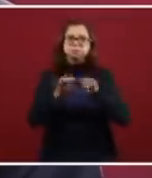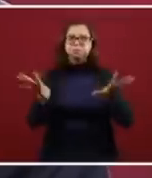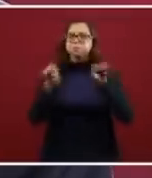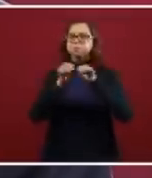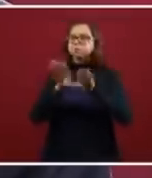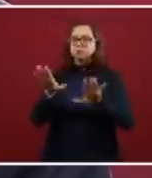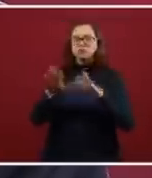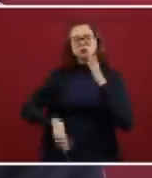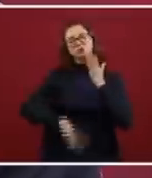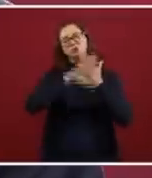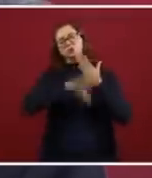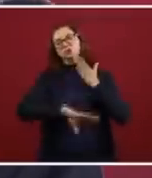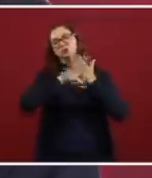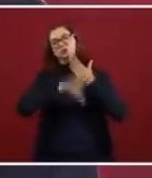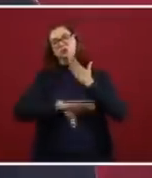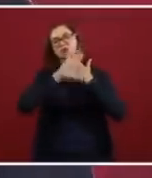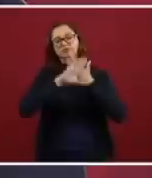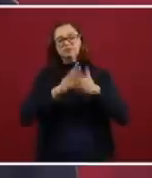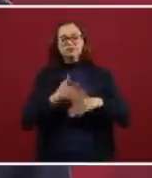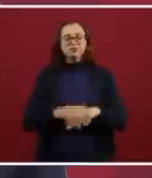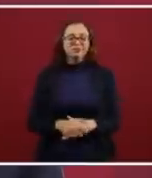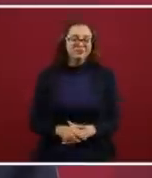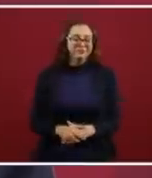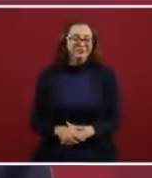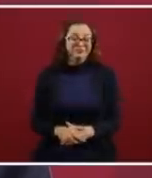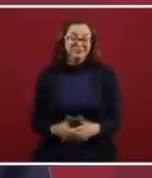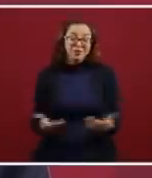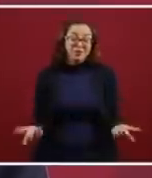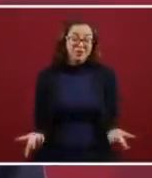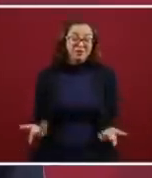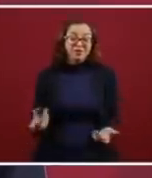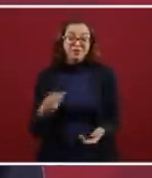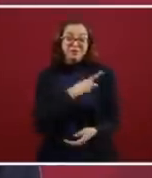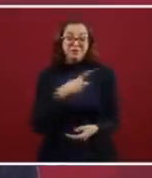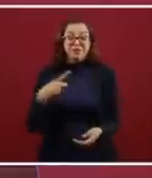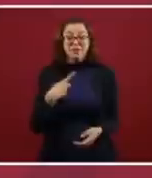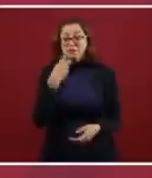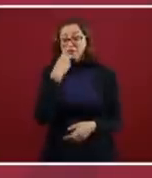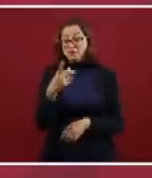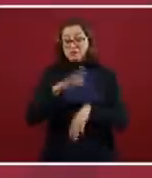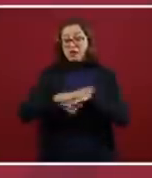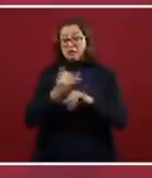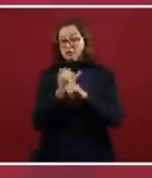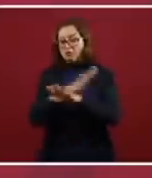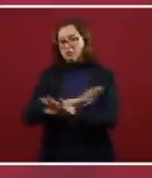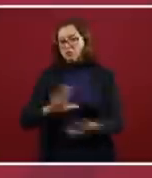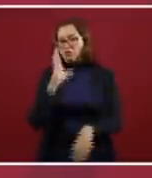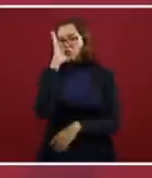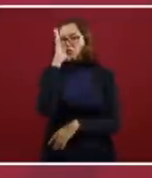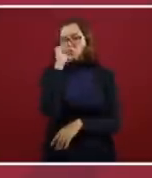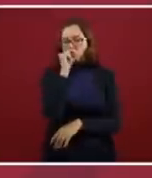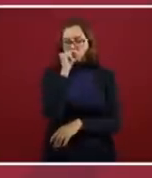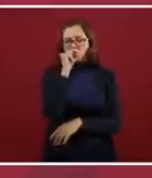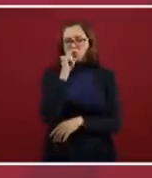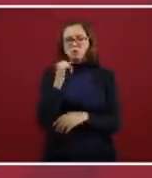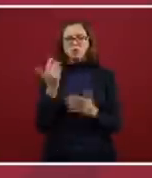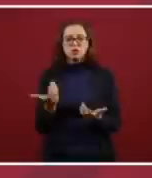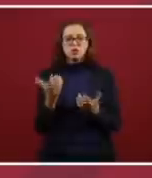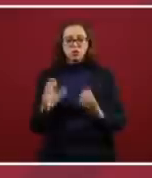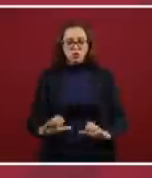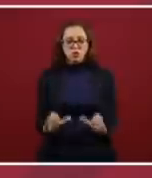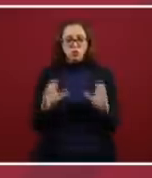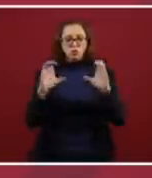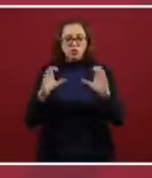Les voy a dar un dato, que no puedo tampoco hablar mucho. Tengo que cuidar la